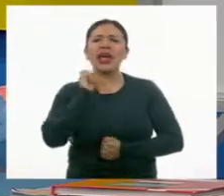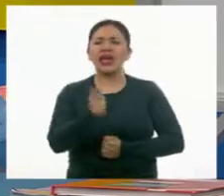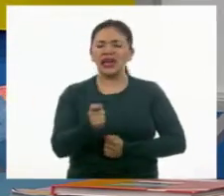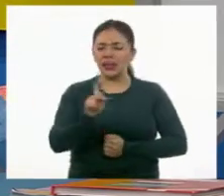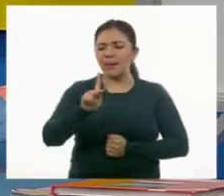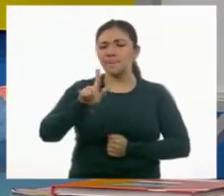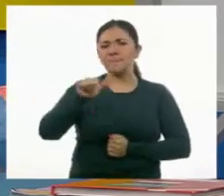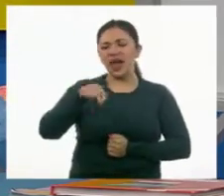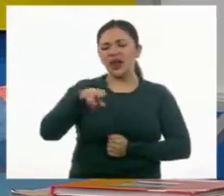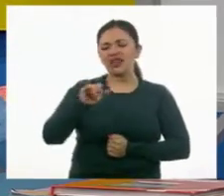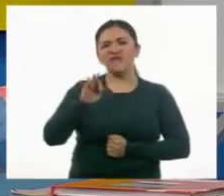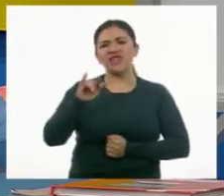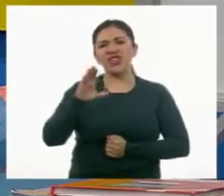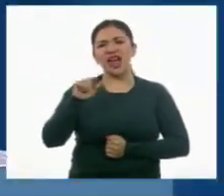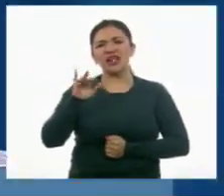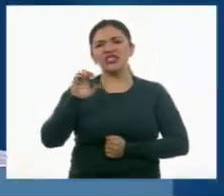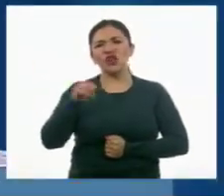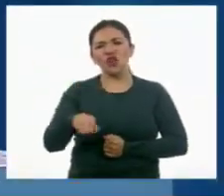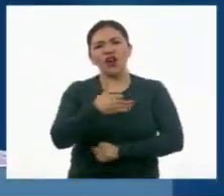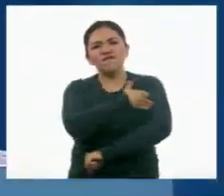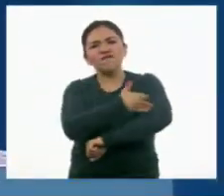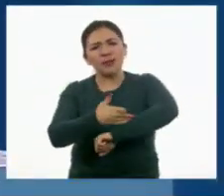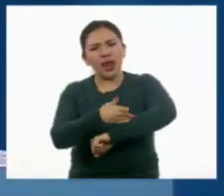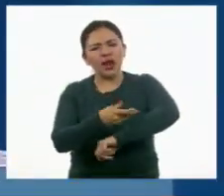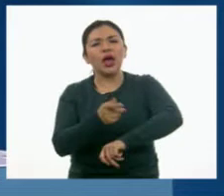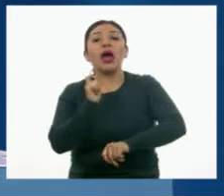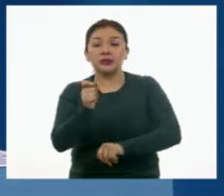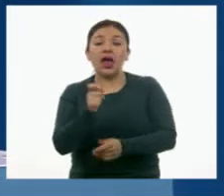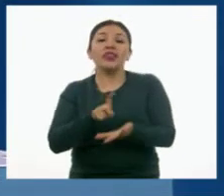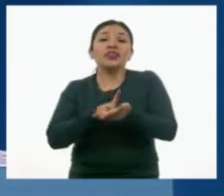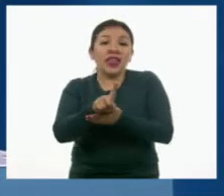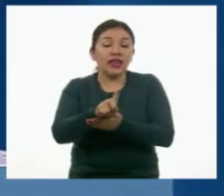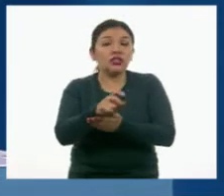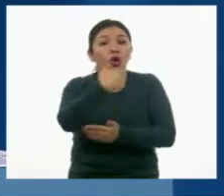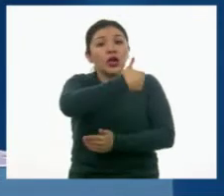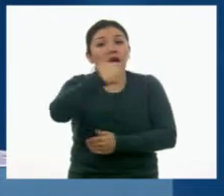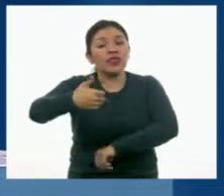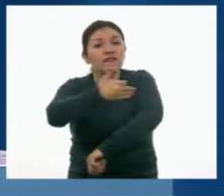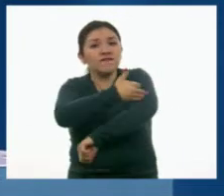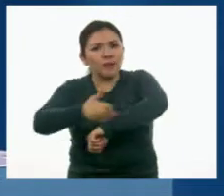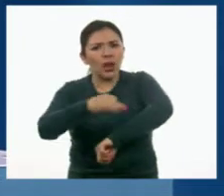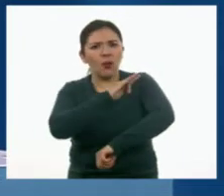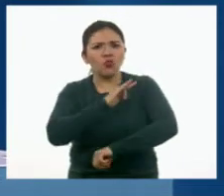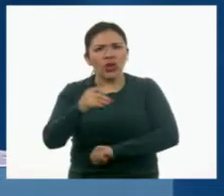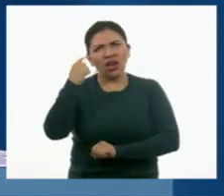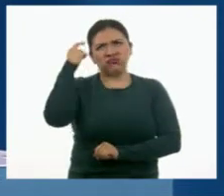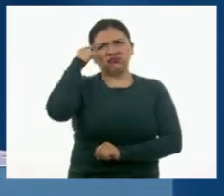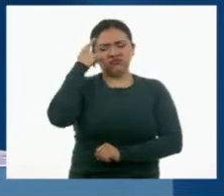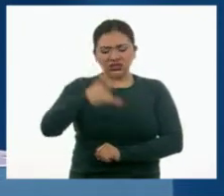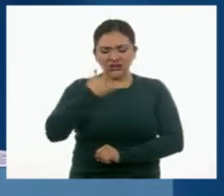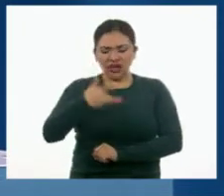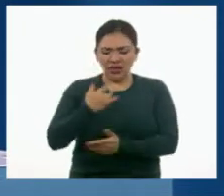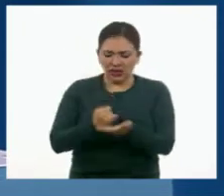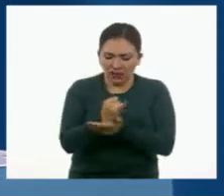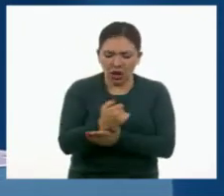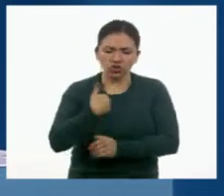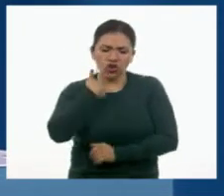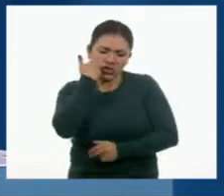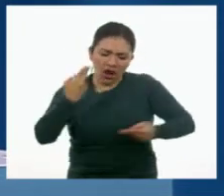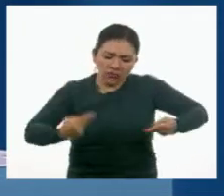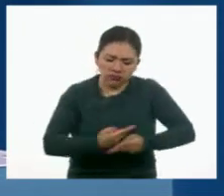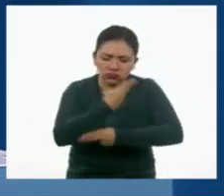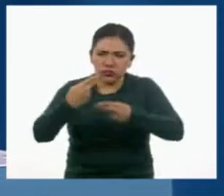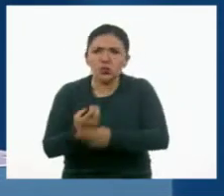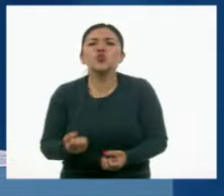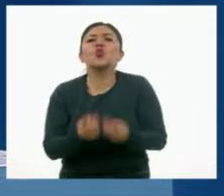planificación familiar? Es el derecho de las parejas e individuos que tienen a decidir en forma responsable cuántos hijos quieren